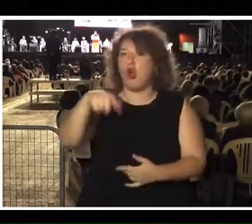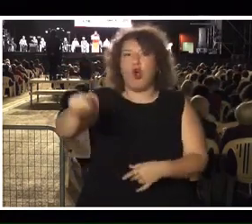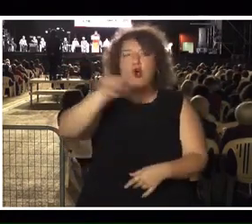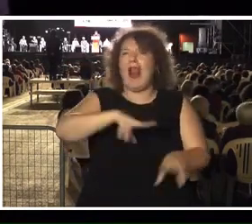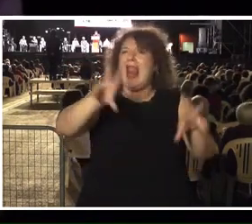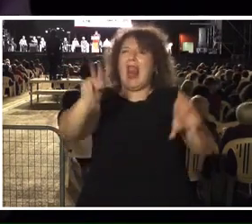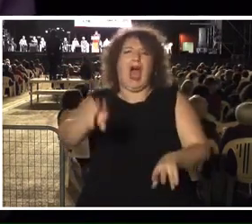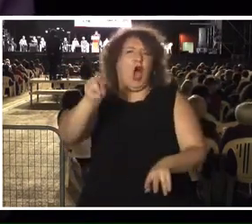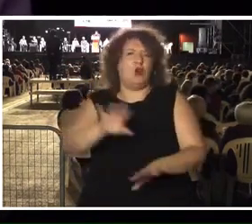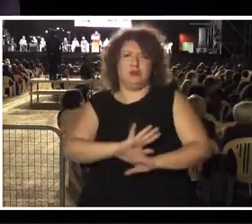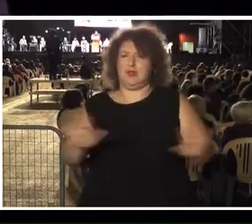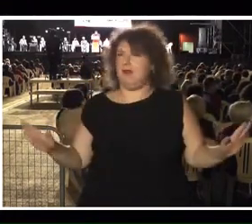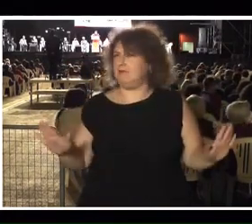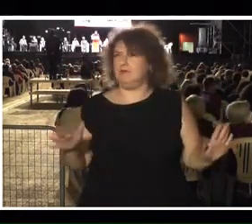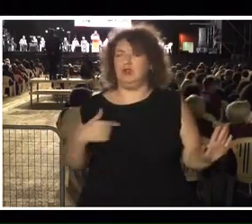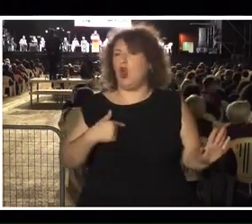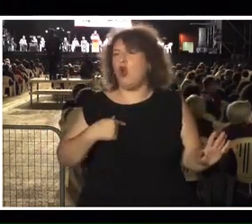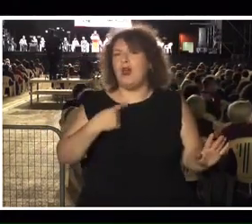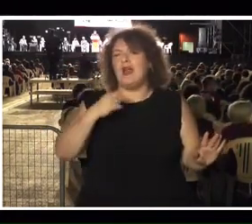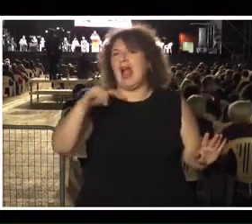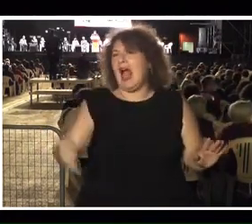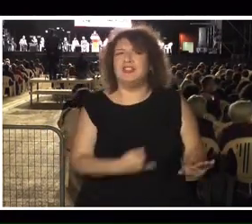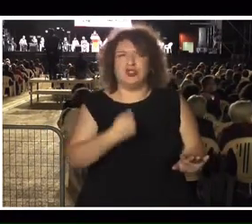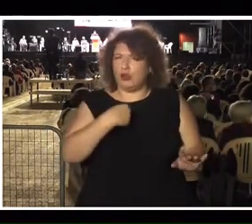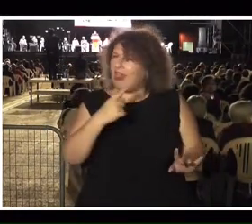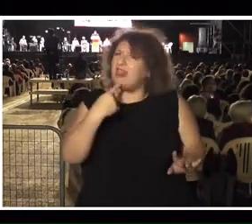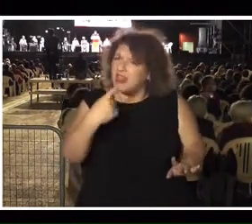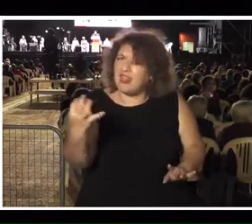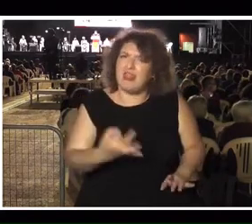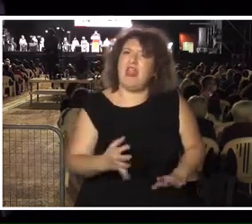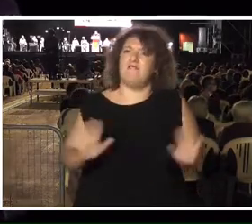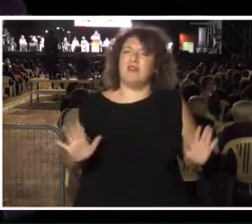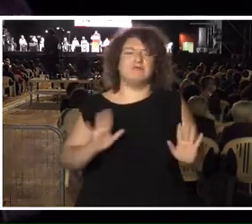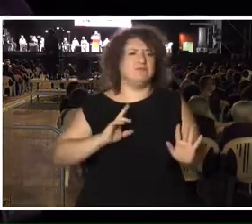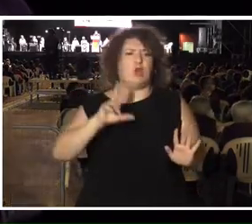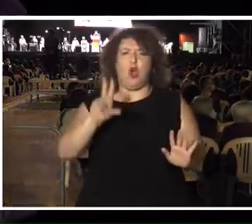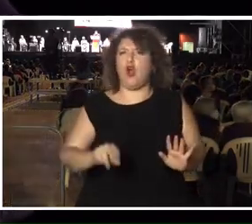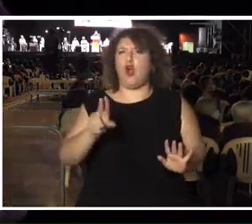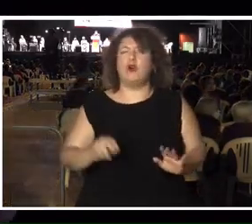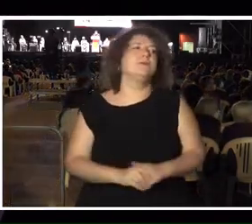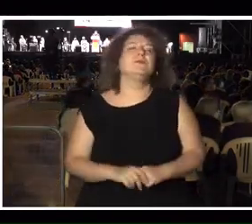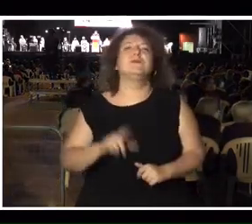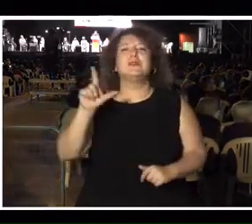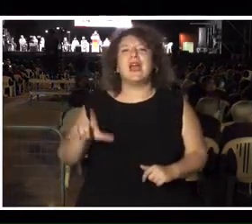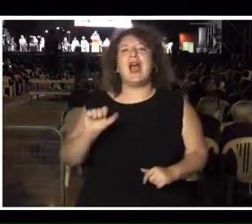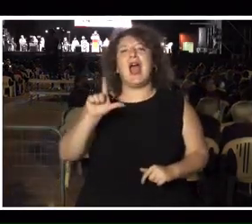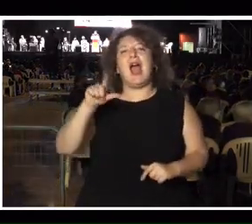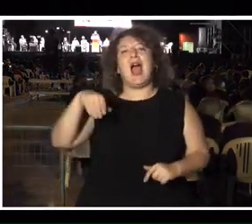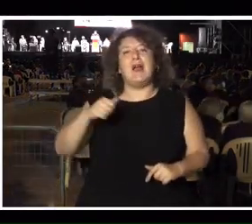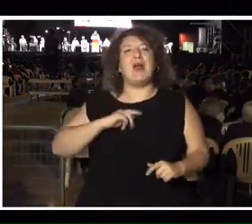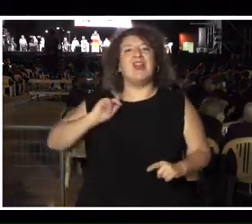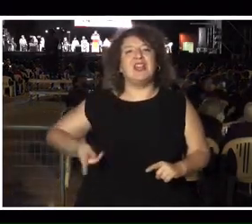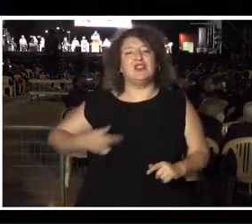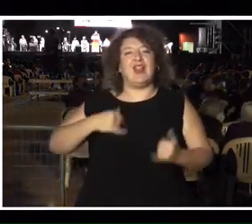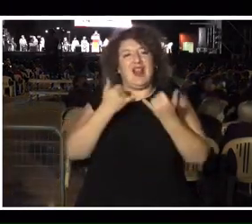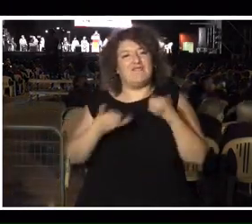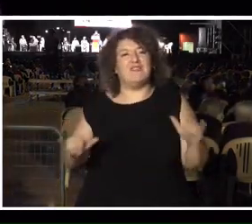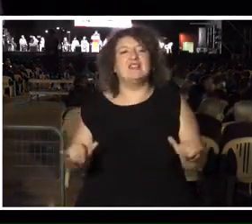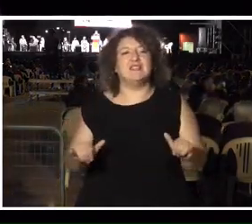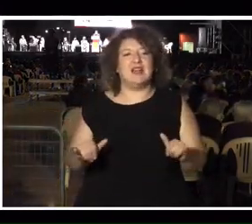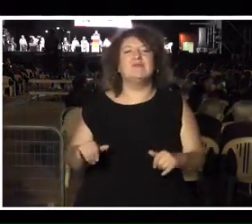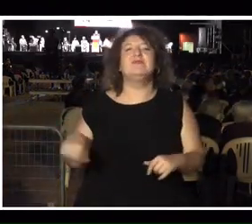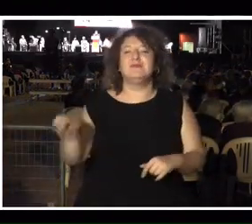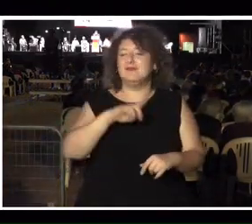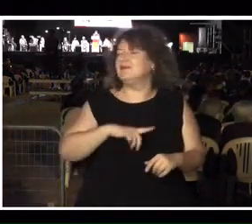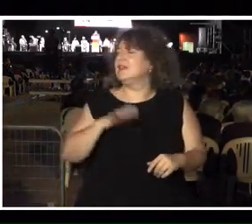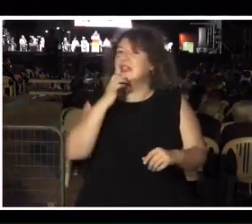decirlo. Por último, quiero poner en valor a la camarada Alma, la directora de esta fiesta, y a todo su equipo, que